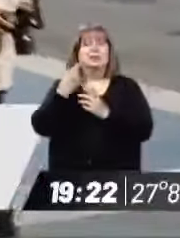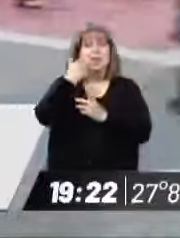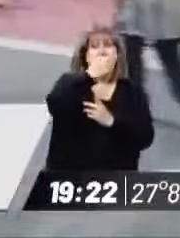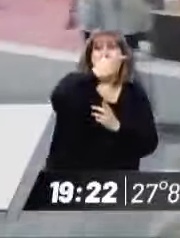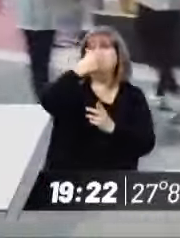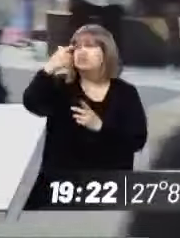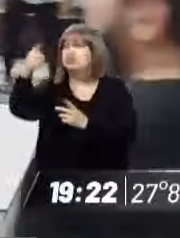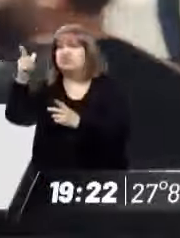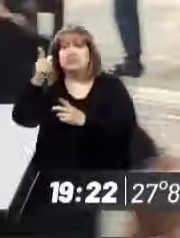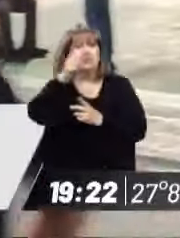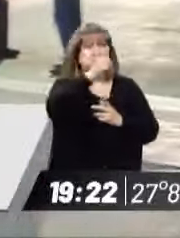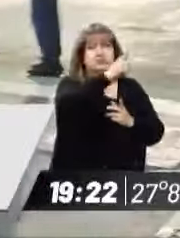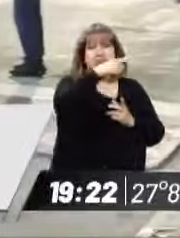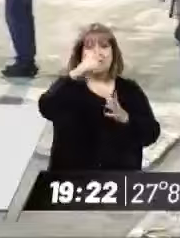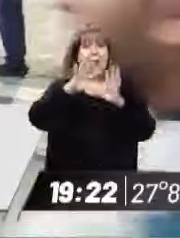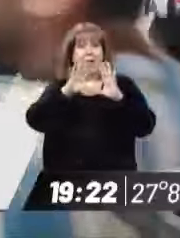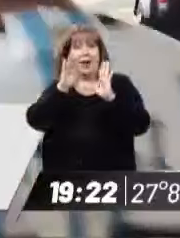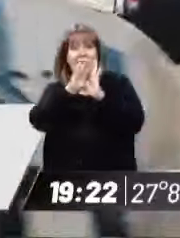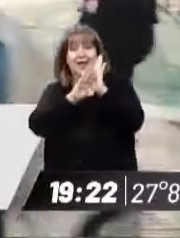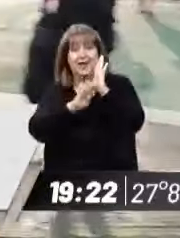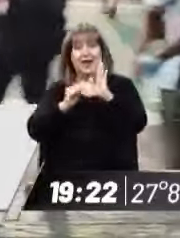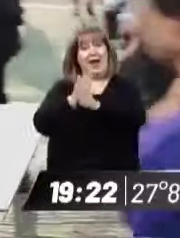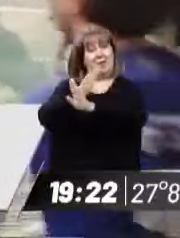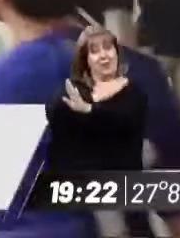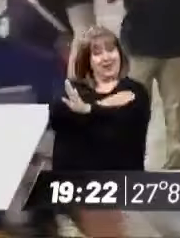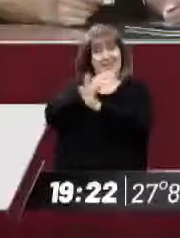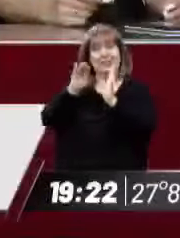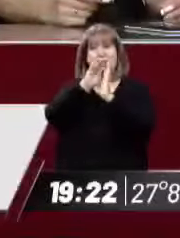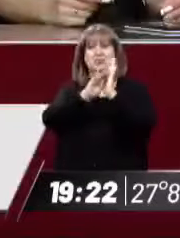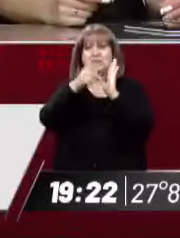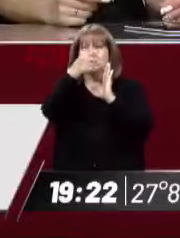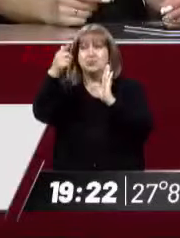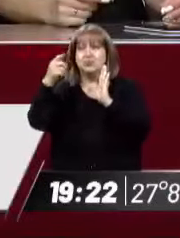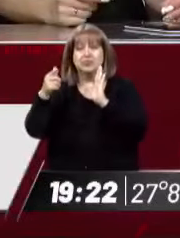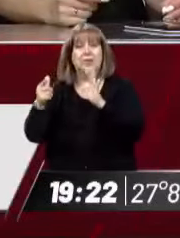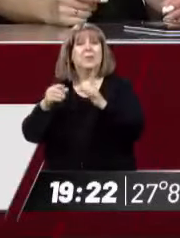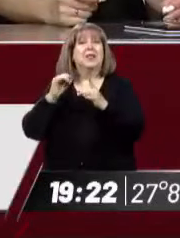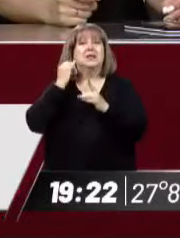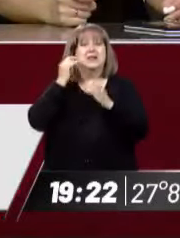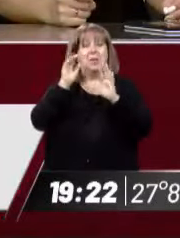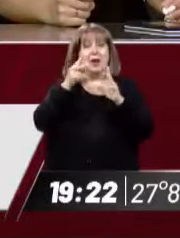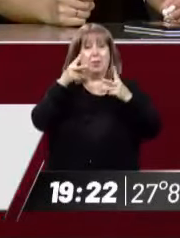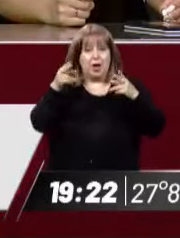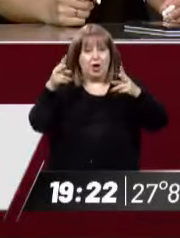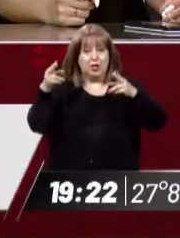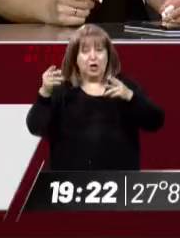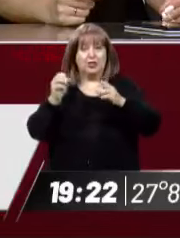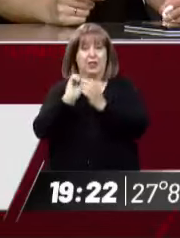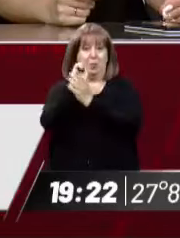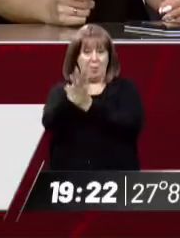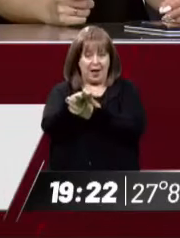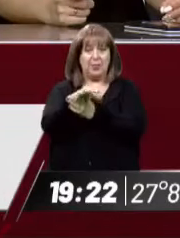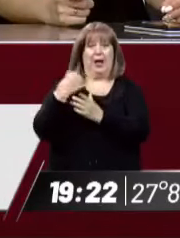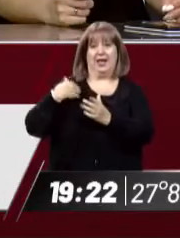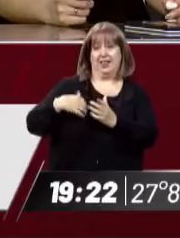las imágenes para armar una linda previa de lo que fue el partido. Todo esto obviamente mostrado por